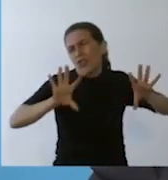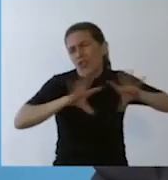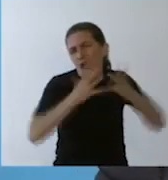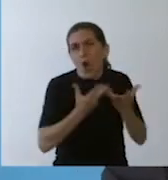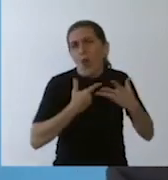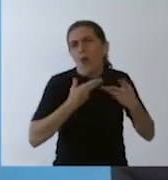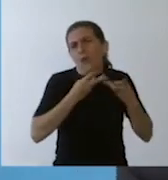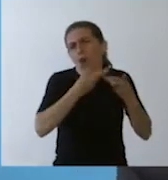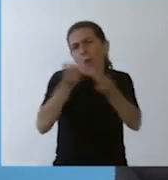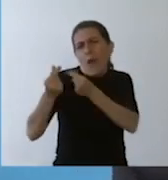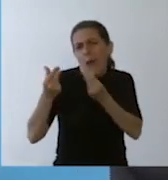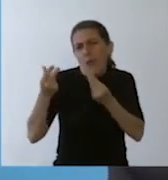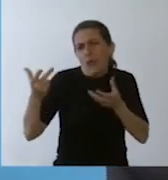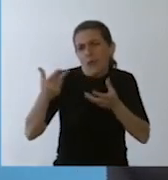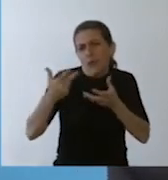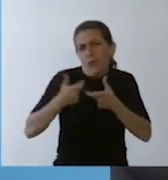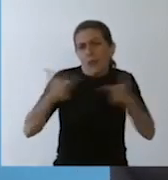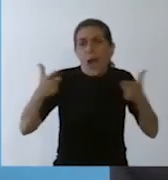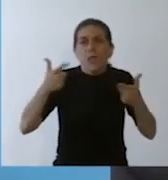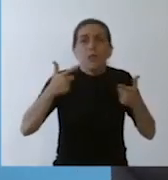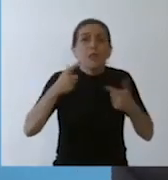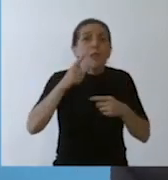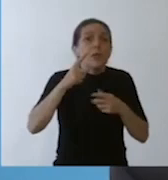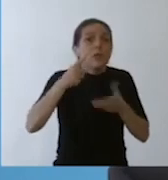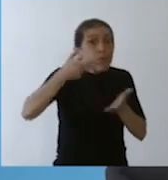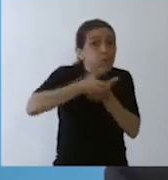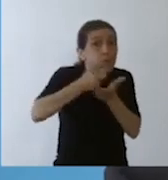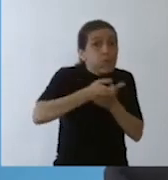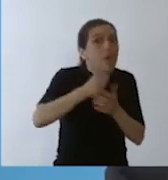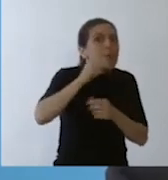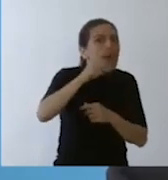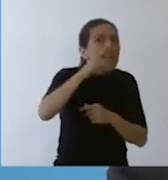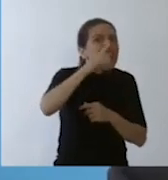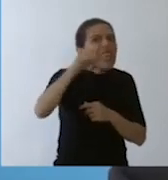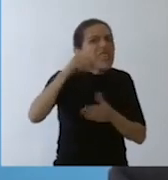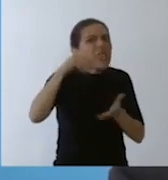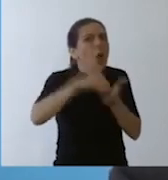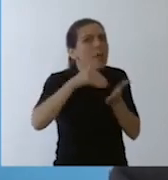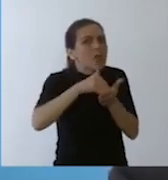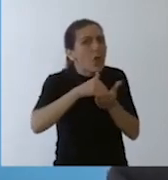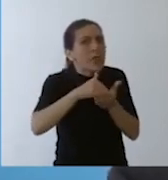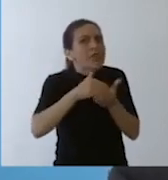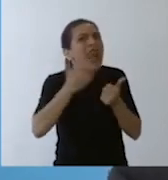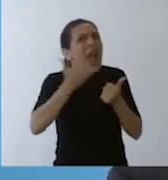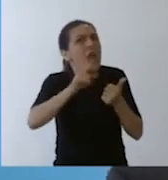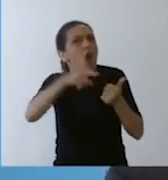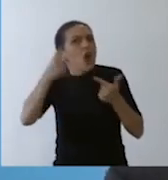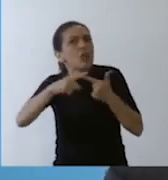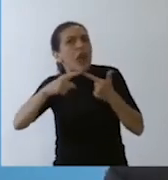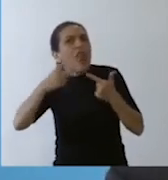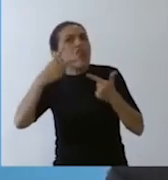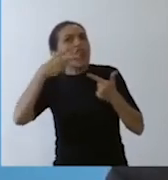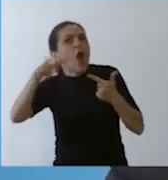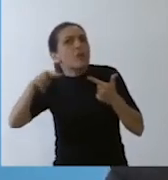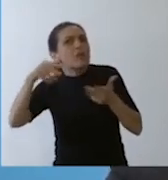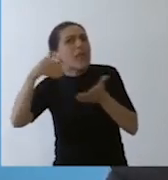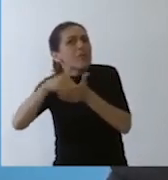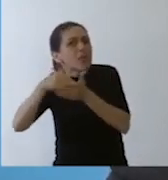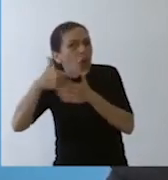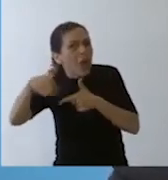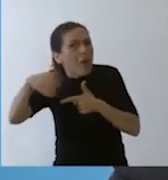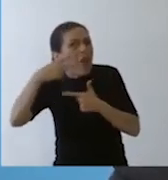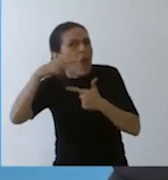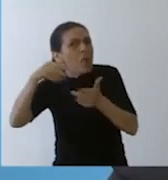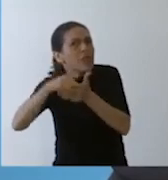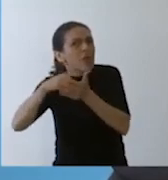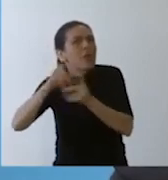pedido muchos más. La asignación es de 1.700 millones, pero tenemos otra de casi 2.000 millones que suponemos, porque este es un crédito del